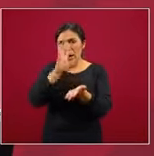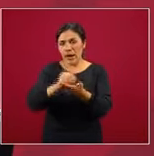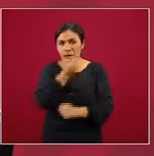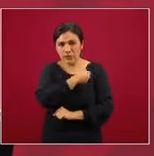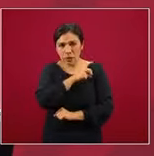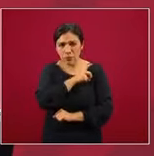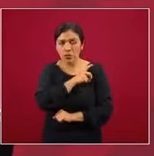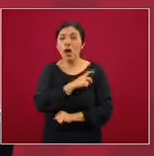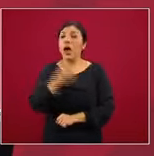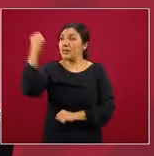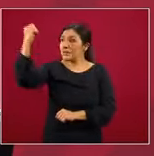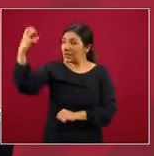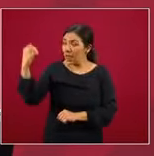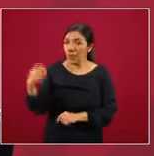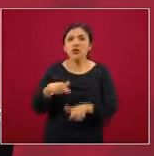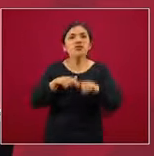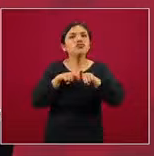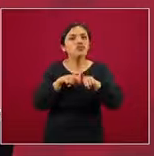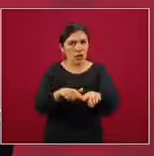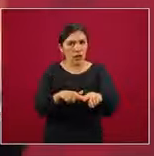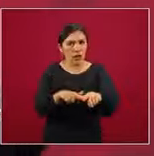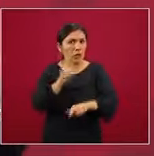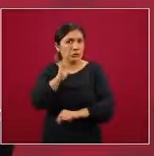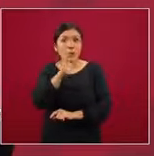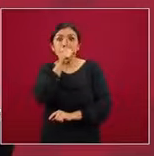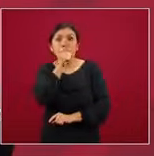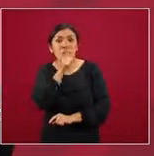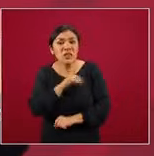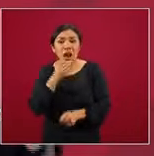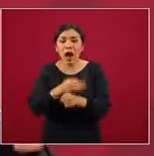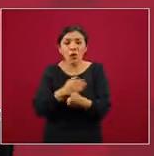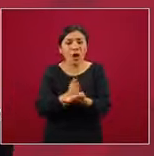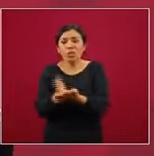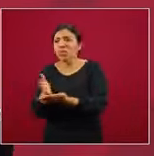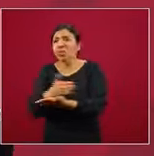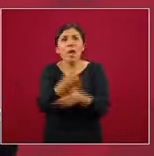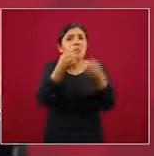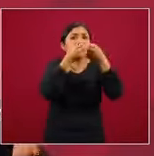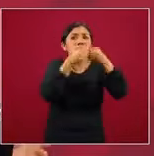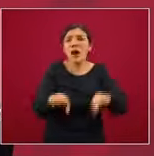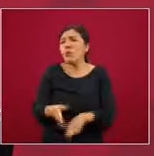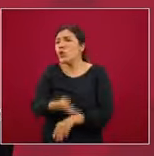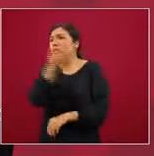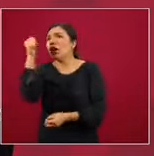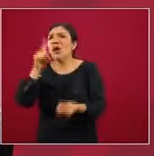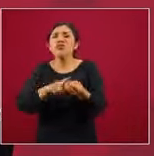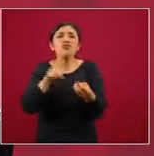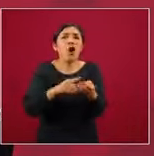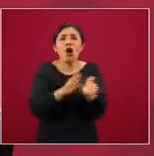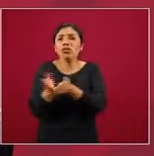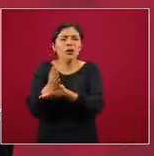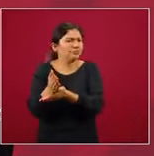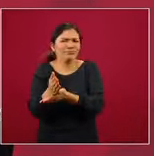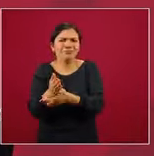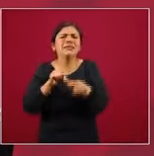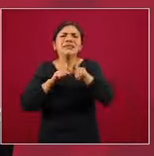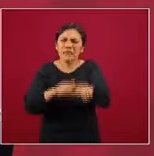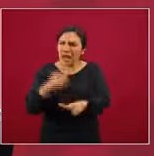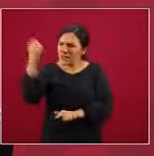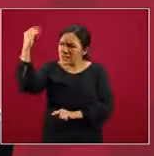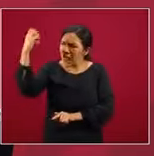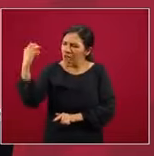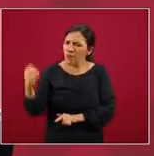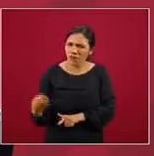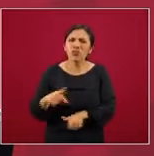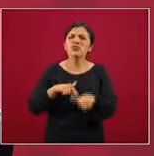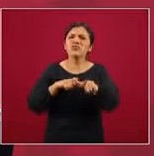¿Sigue vigente el semáforo? No es cierto que estamos sin brújula, que estamos a la deriva, que no sabemos a dónde vamos. Sigue vigente el